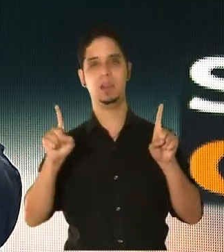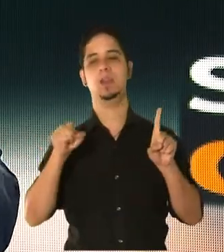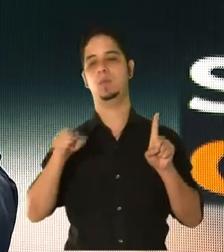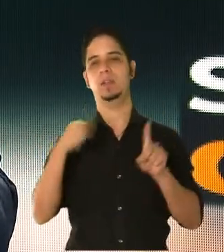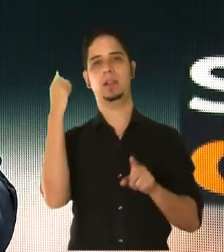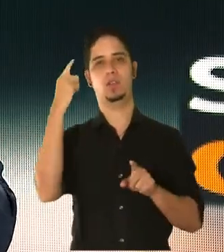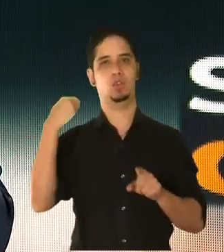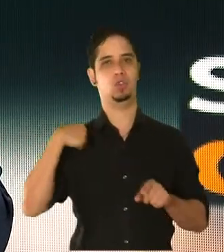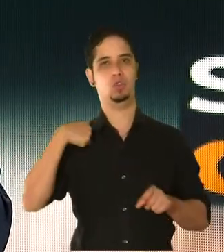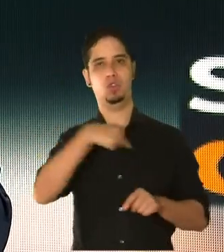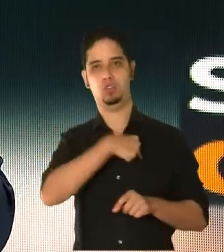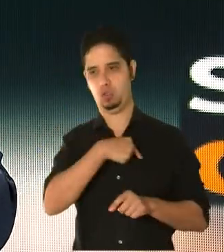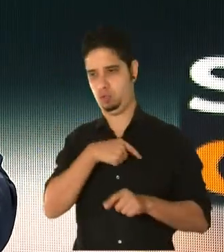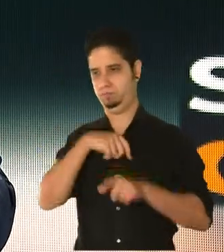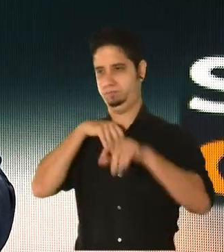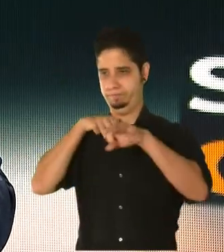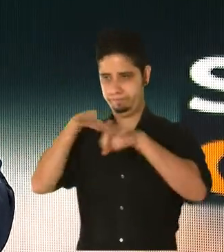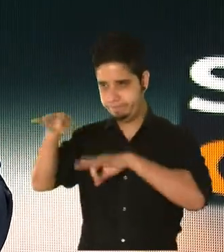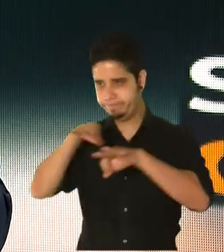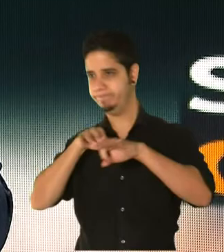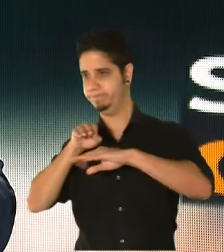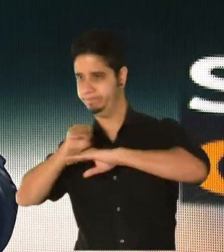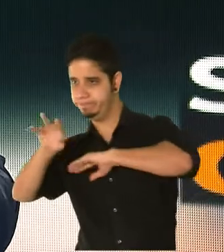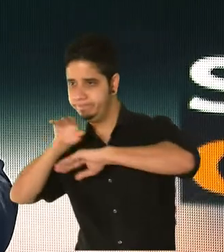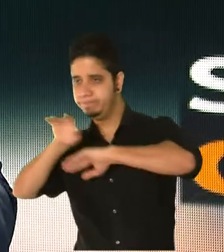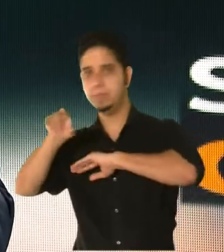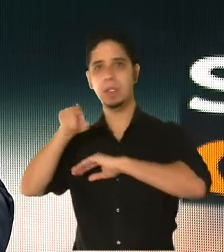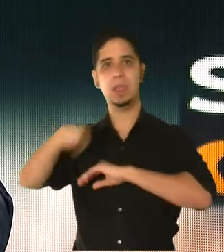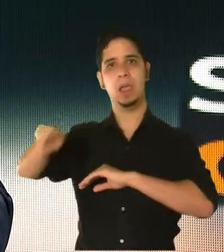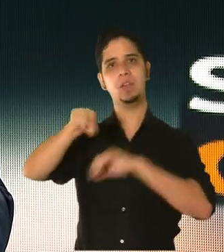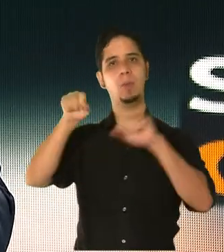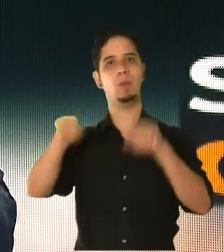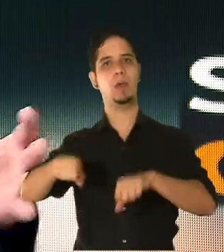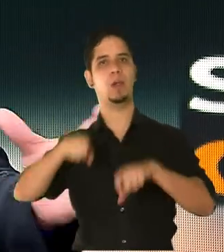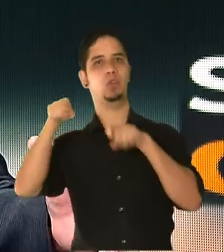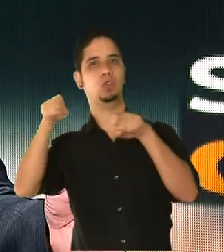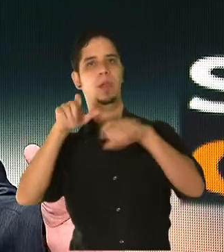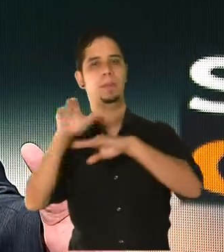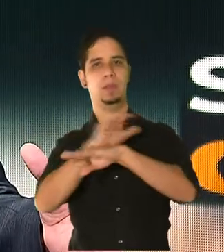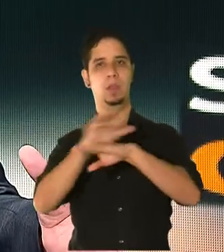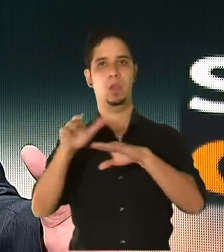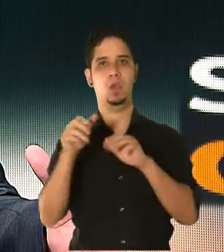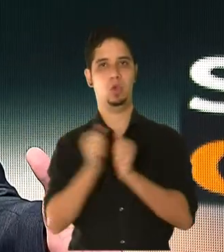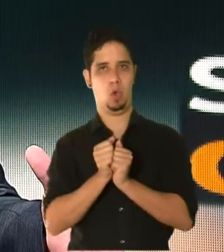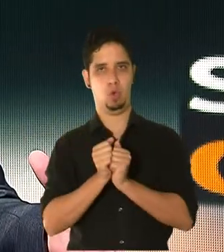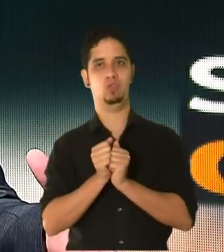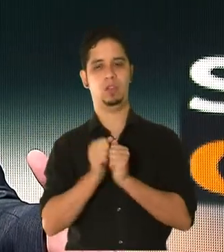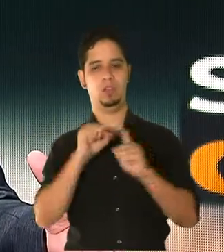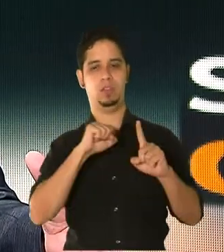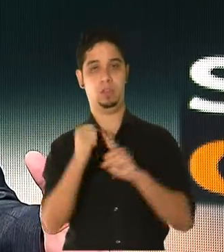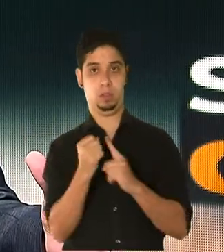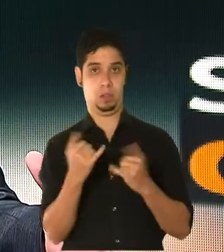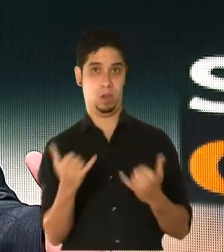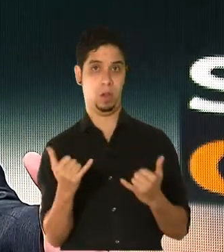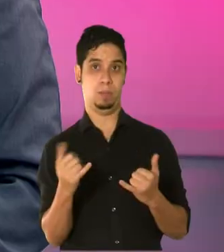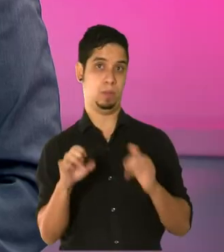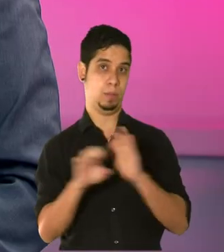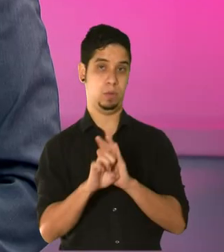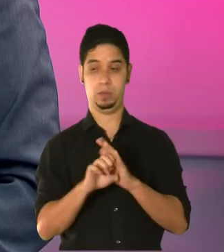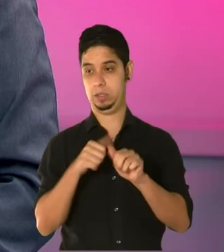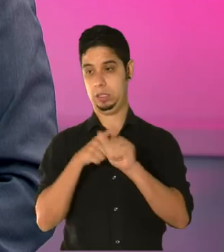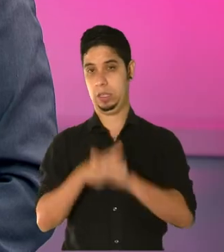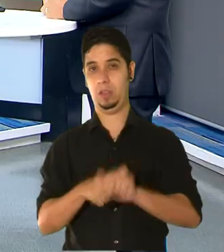forzando a los empresarios orientando la que puedan manejar estos negocios va a unas condiciones extremas como tenemos las restricciones desde el cob y